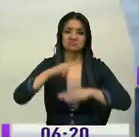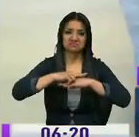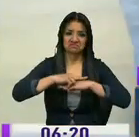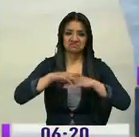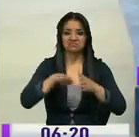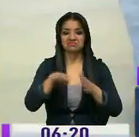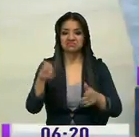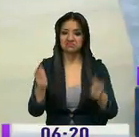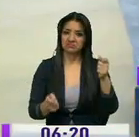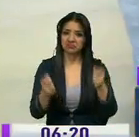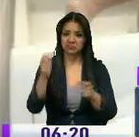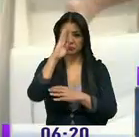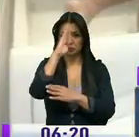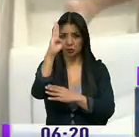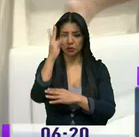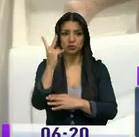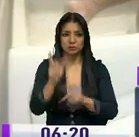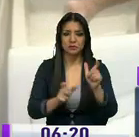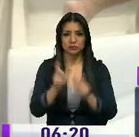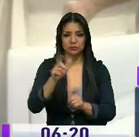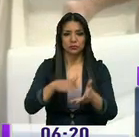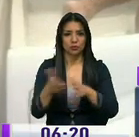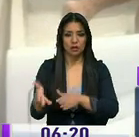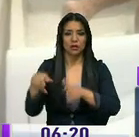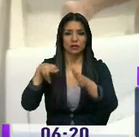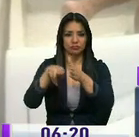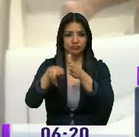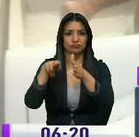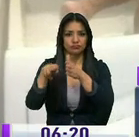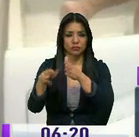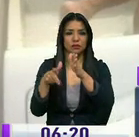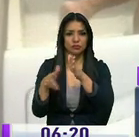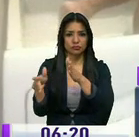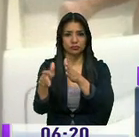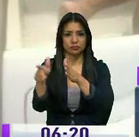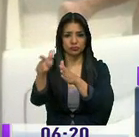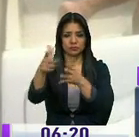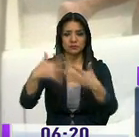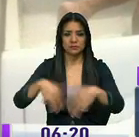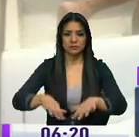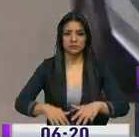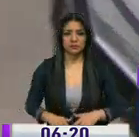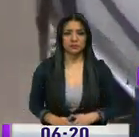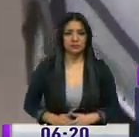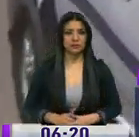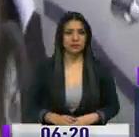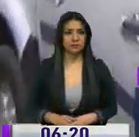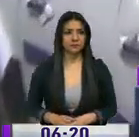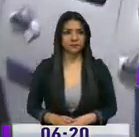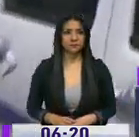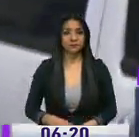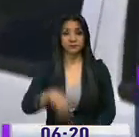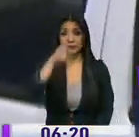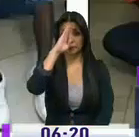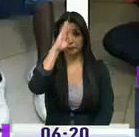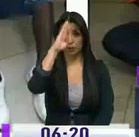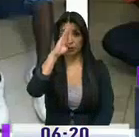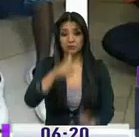Nacional, al igual que los dos fallecidos, quienes fueron llevados hasta la morgue. La policía presentó las